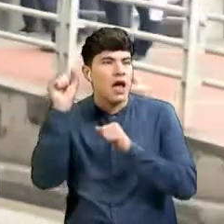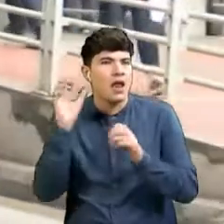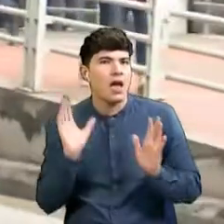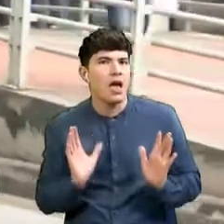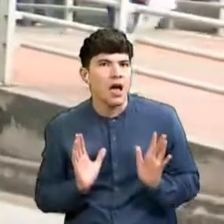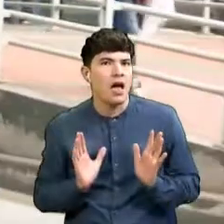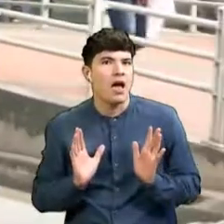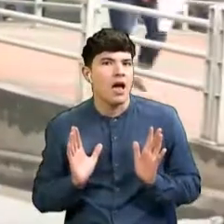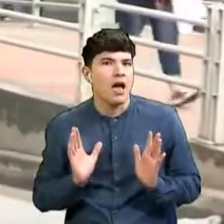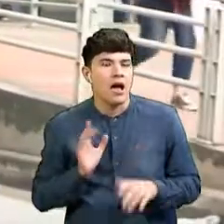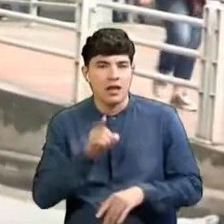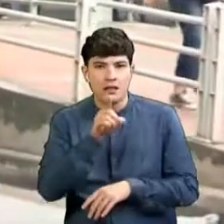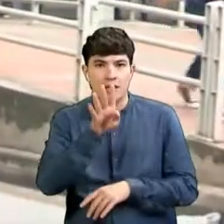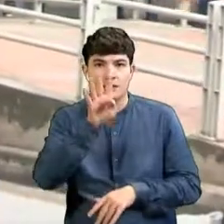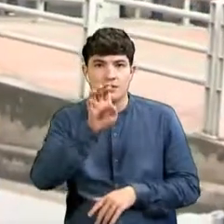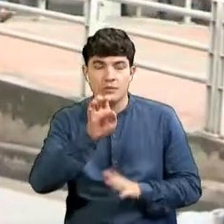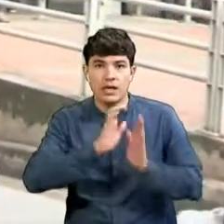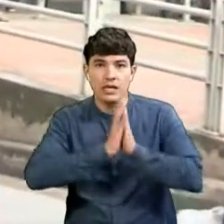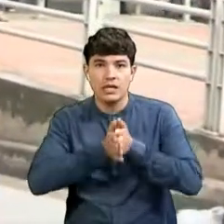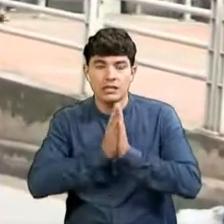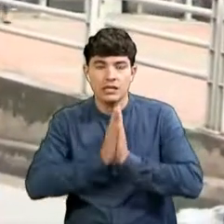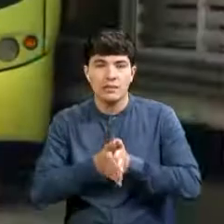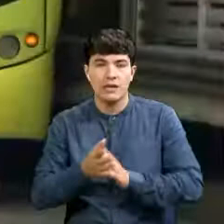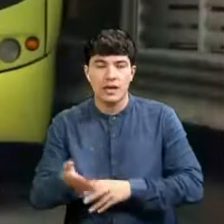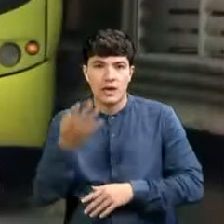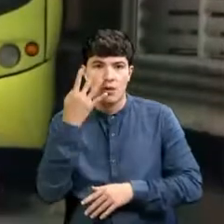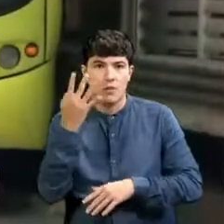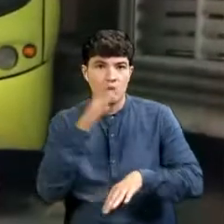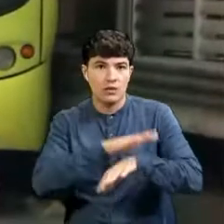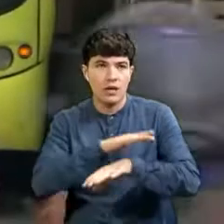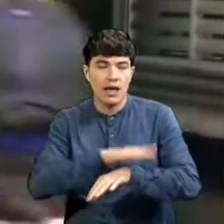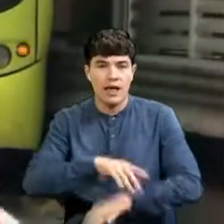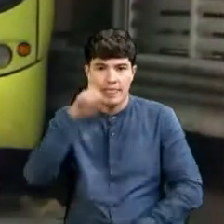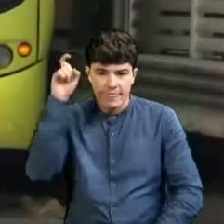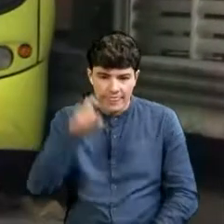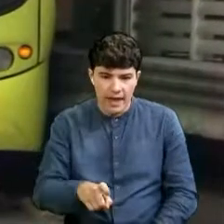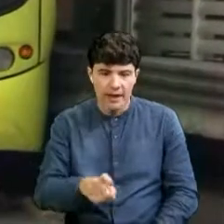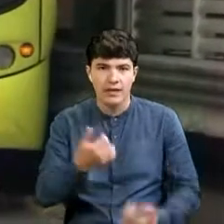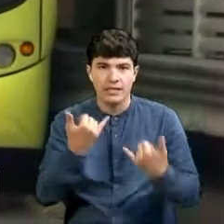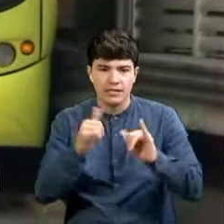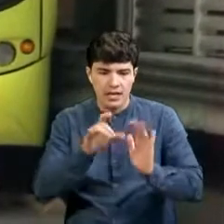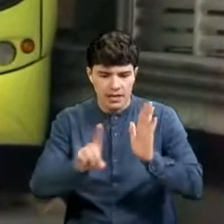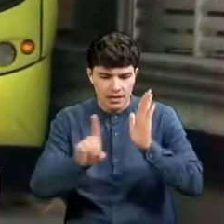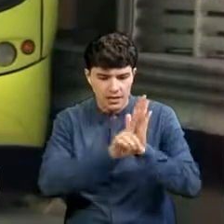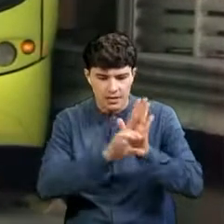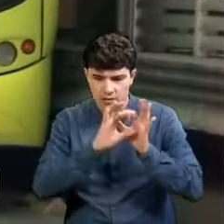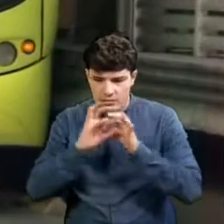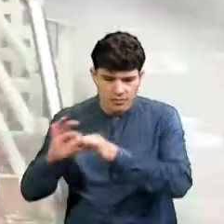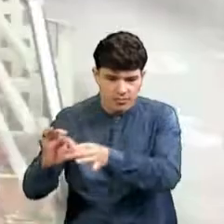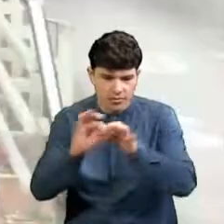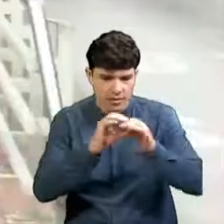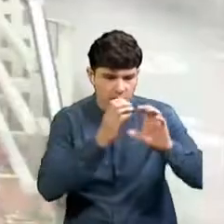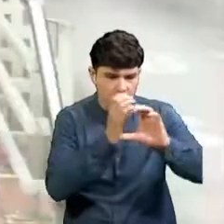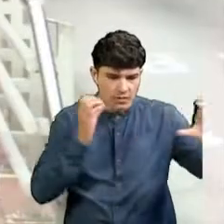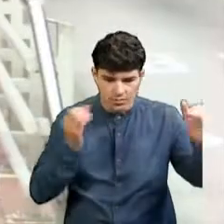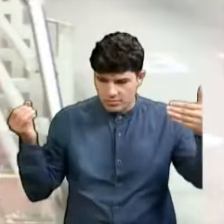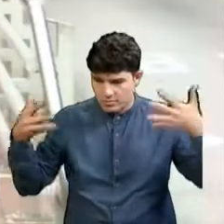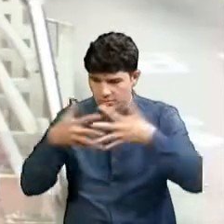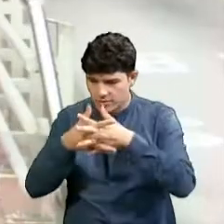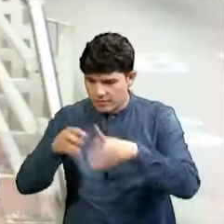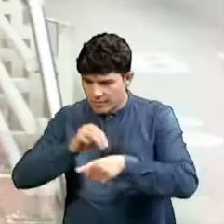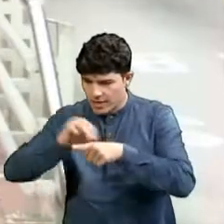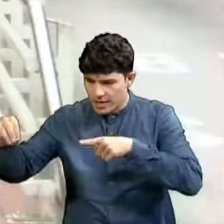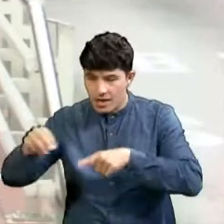19 de diciembre a las 4 de la tarde tiene que estar el decreto de unificación del transporte el